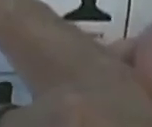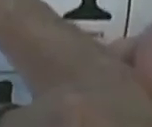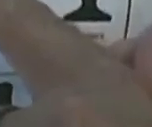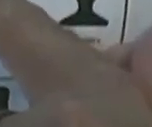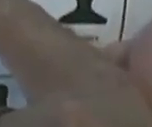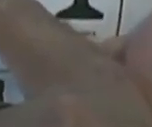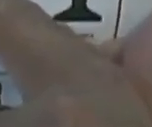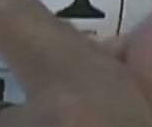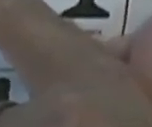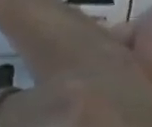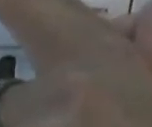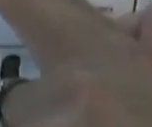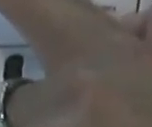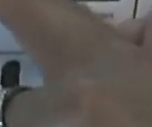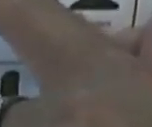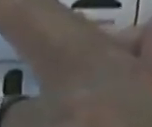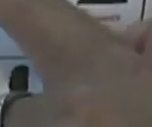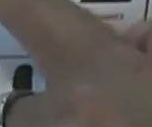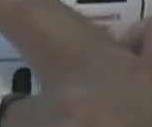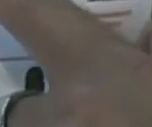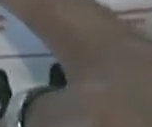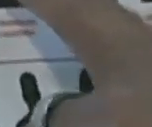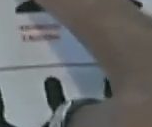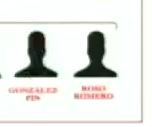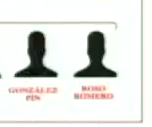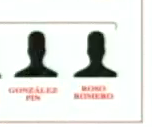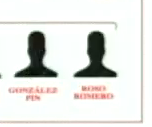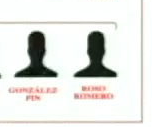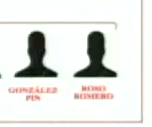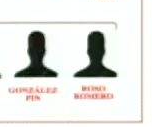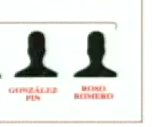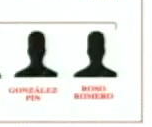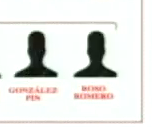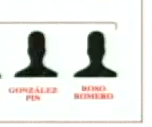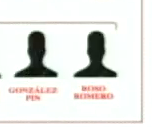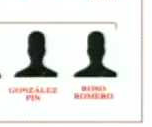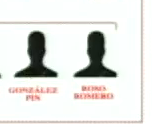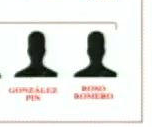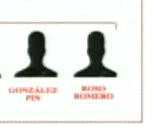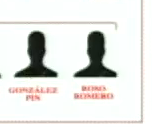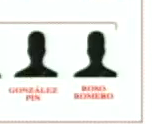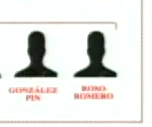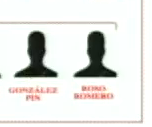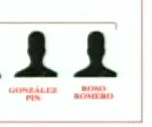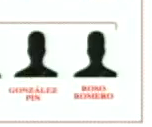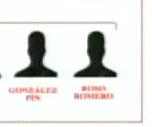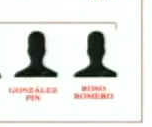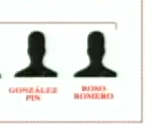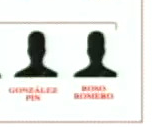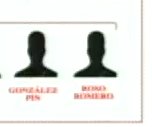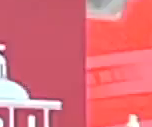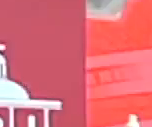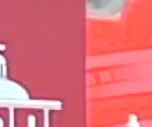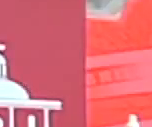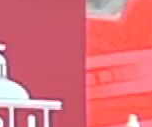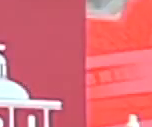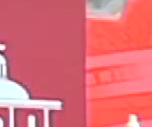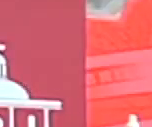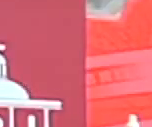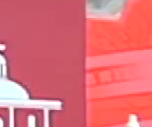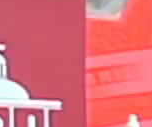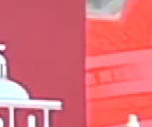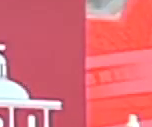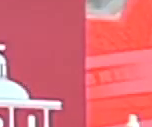Doble Rueda es uno de los narcoparamilitares más peligrosos de Colombia, y qué casualidad que se encontraba